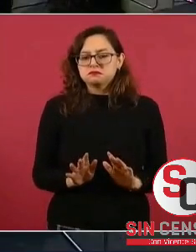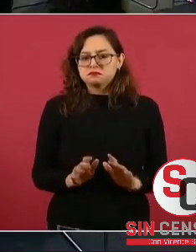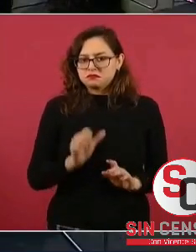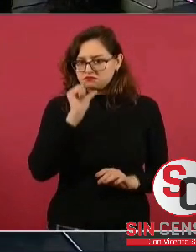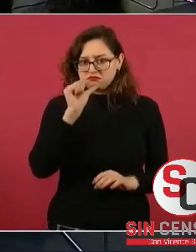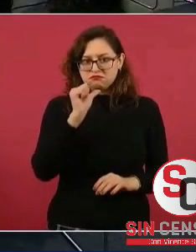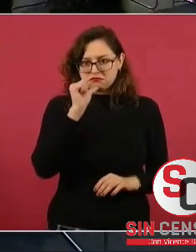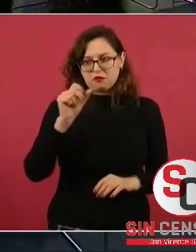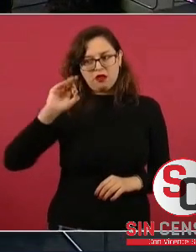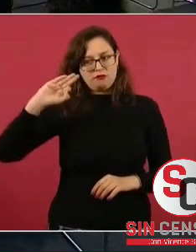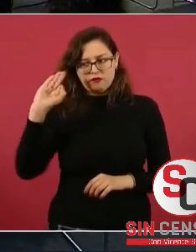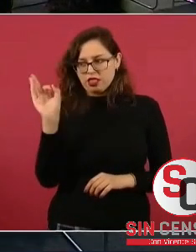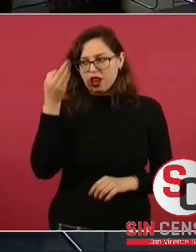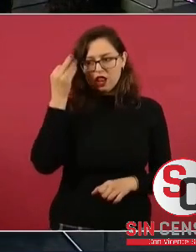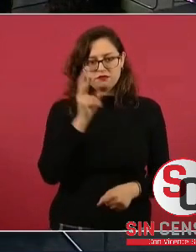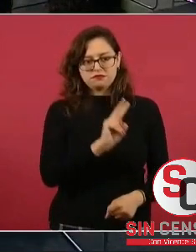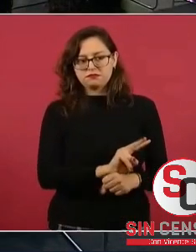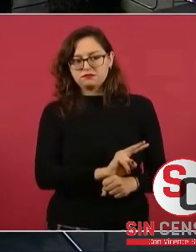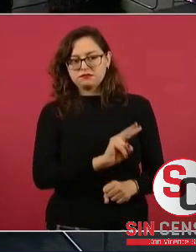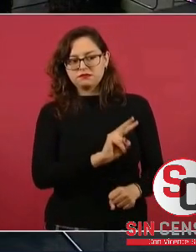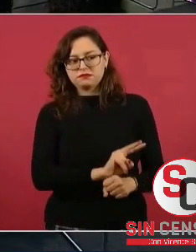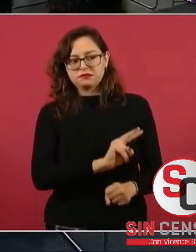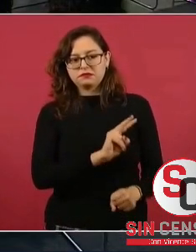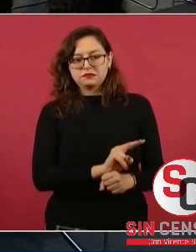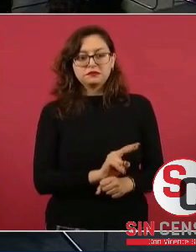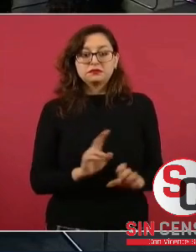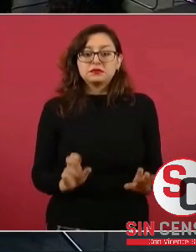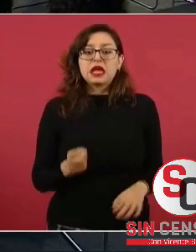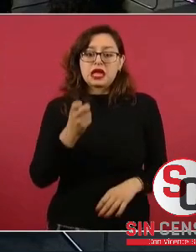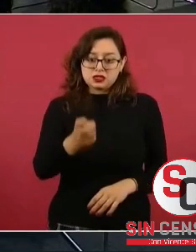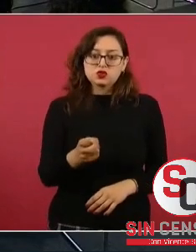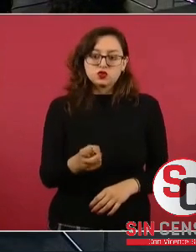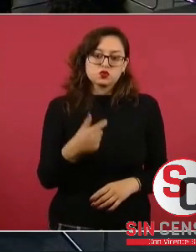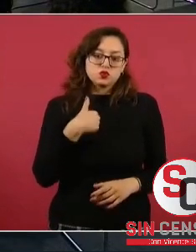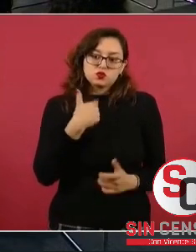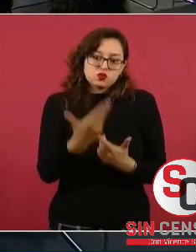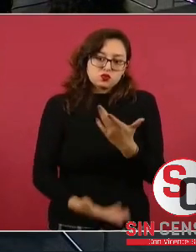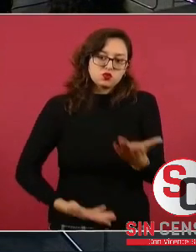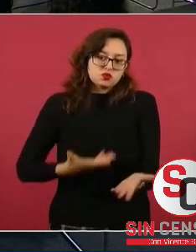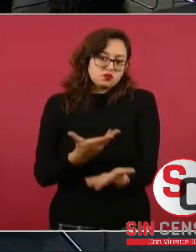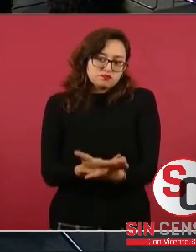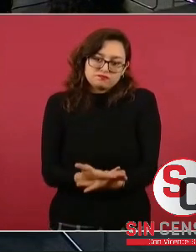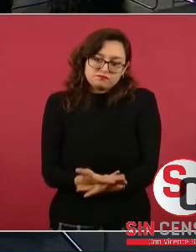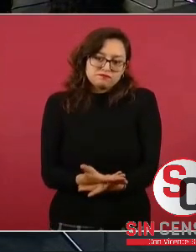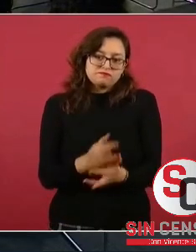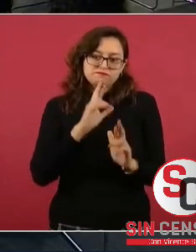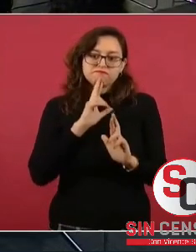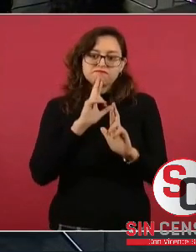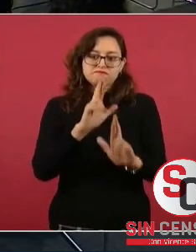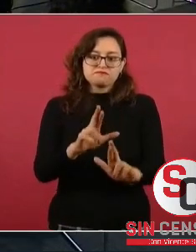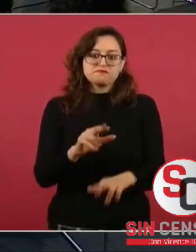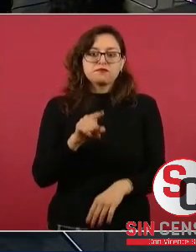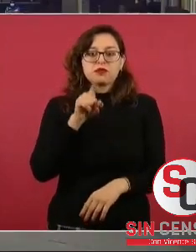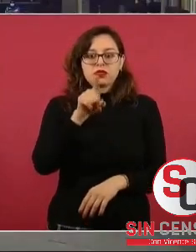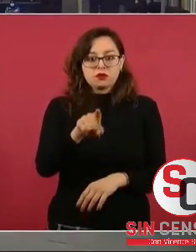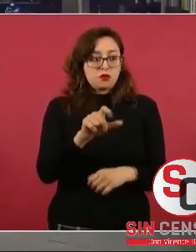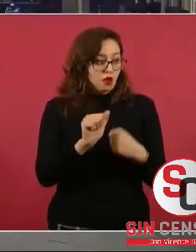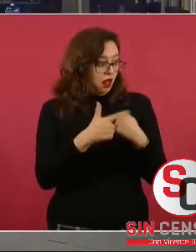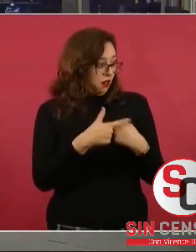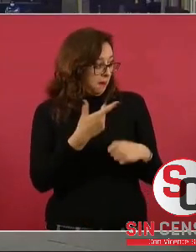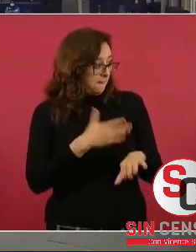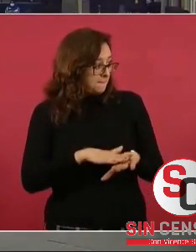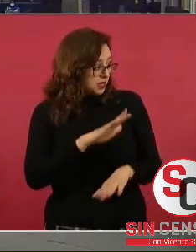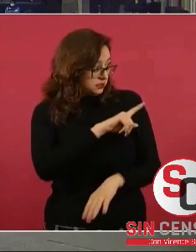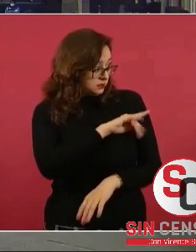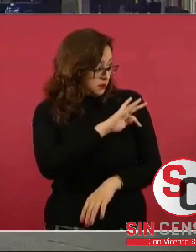asesinatos. Entonces, eso es lo que puedo yo decirte, pero tú también puedes agregar.